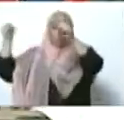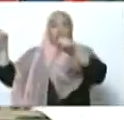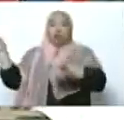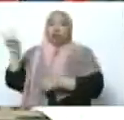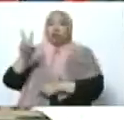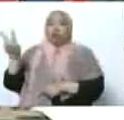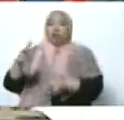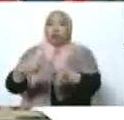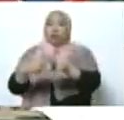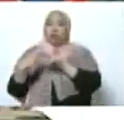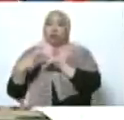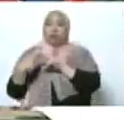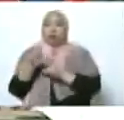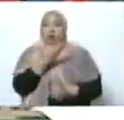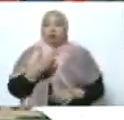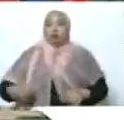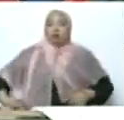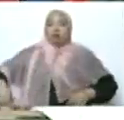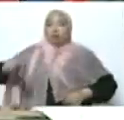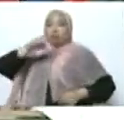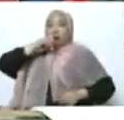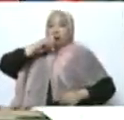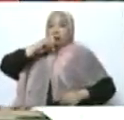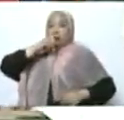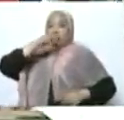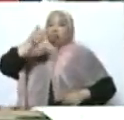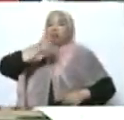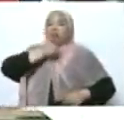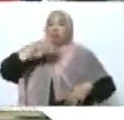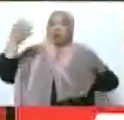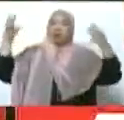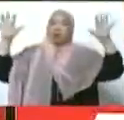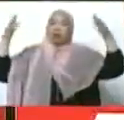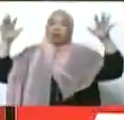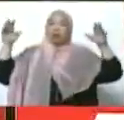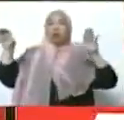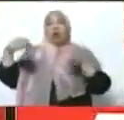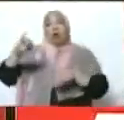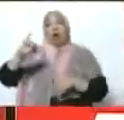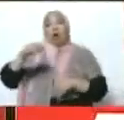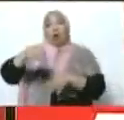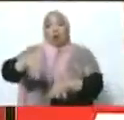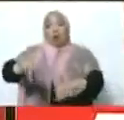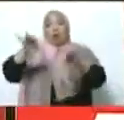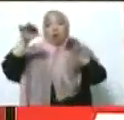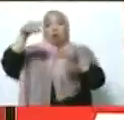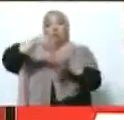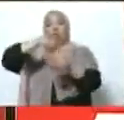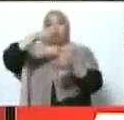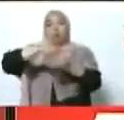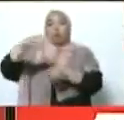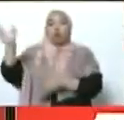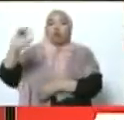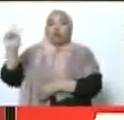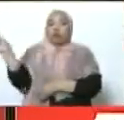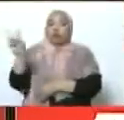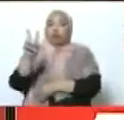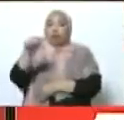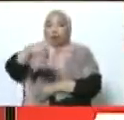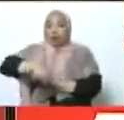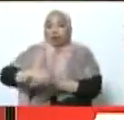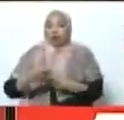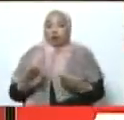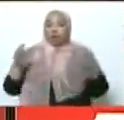recibe? Nicolás Maduro Moros, el presidente constitucional de la República Bolivariana de